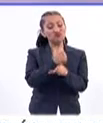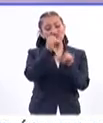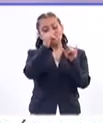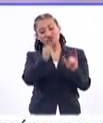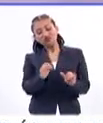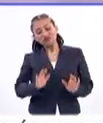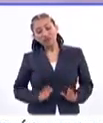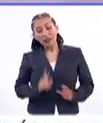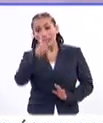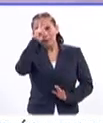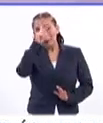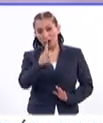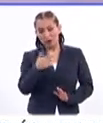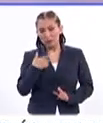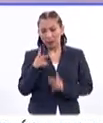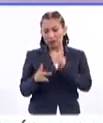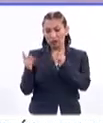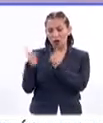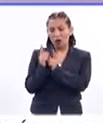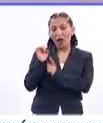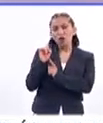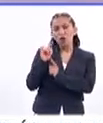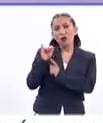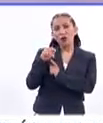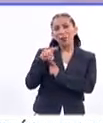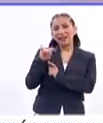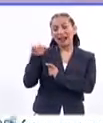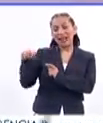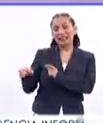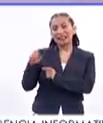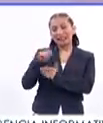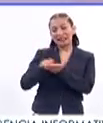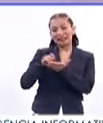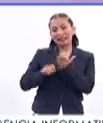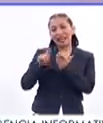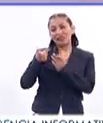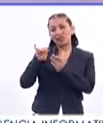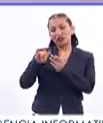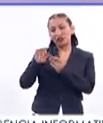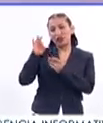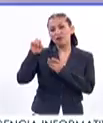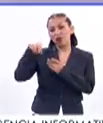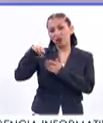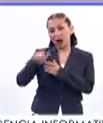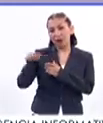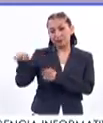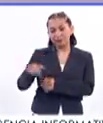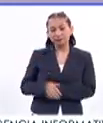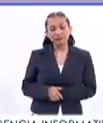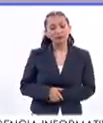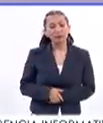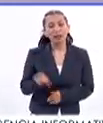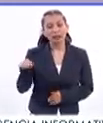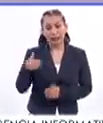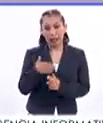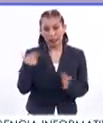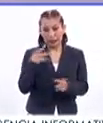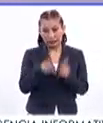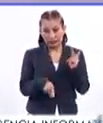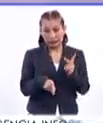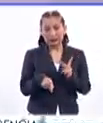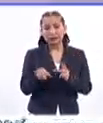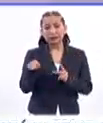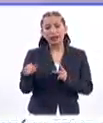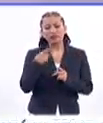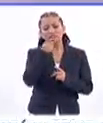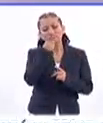identidad mexicana. Y bueno, estamos platicando con Eduardo Matías, él es editor de literatura del Fondo de Cultura Económica, y antes de irnos a la